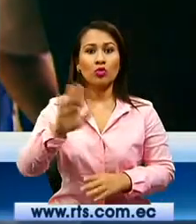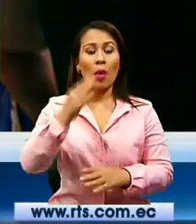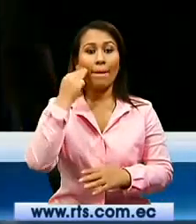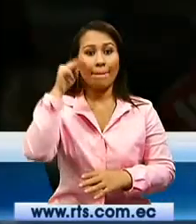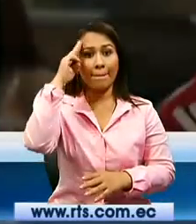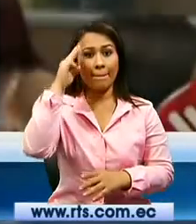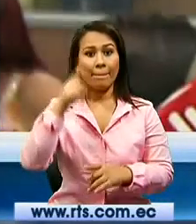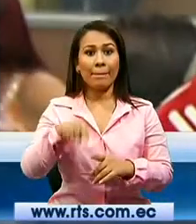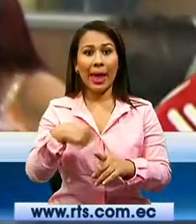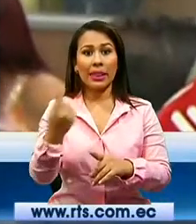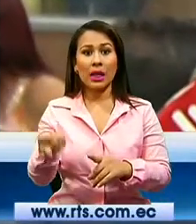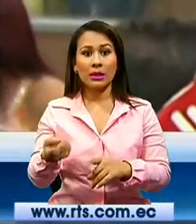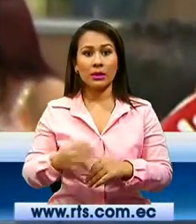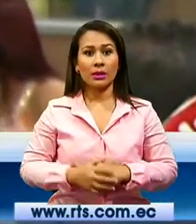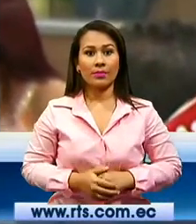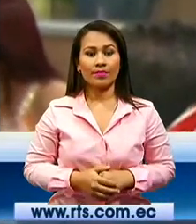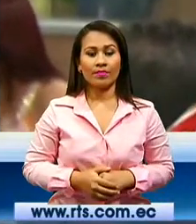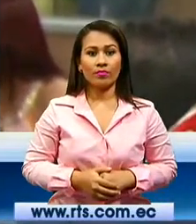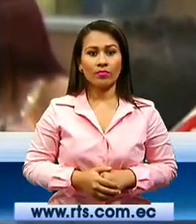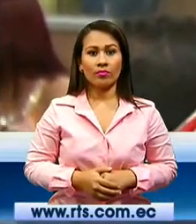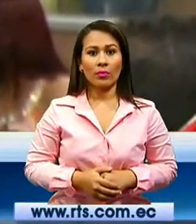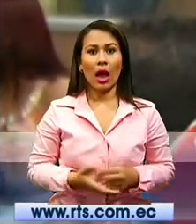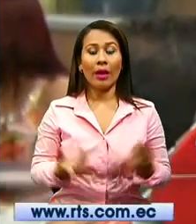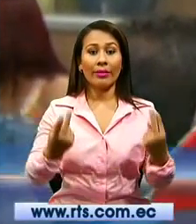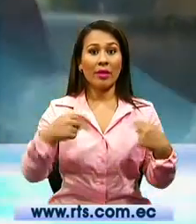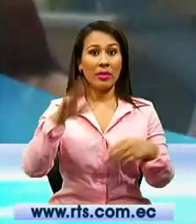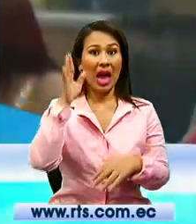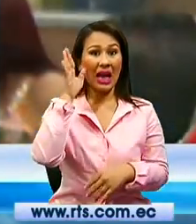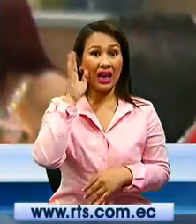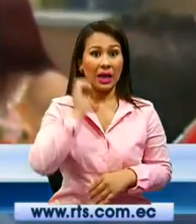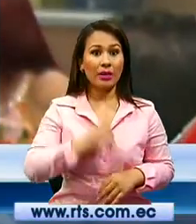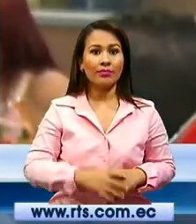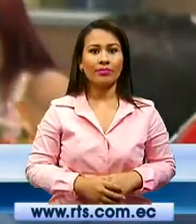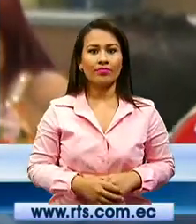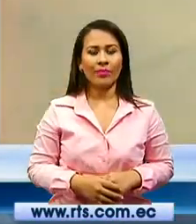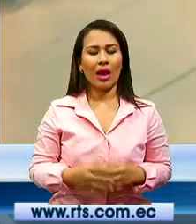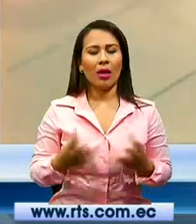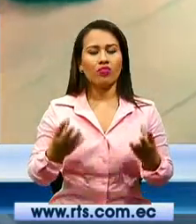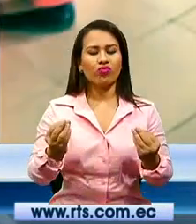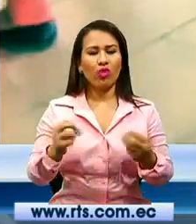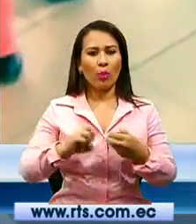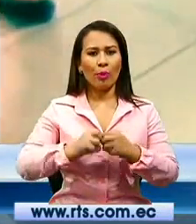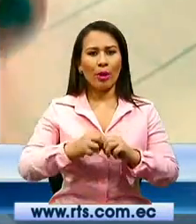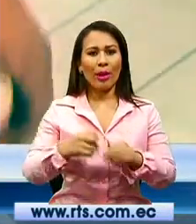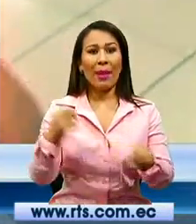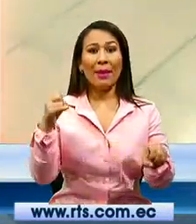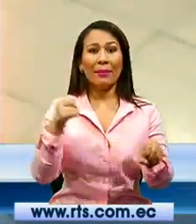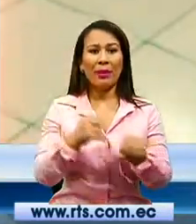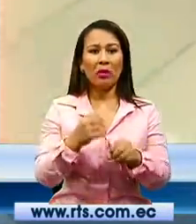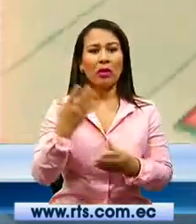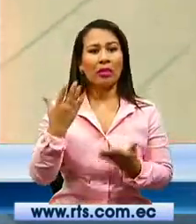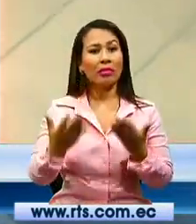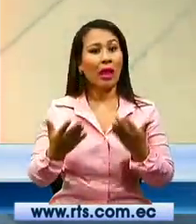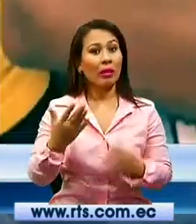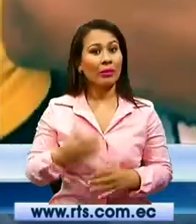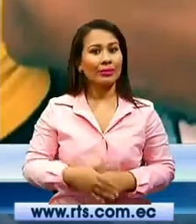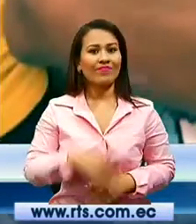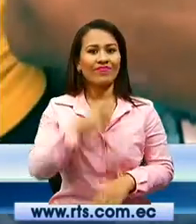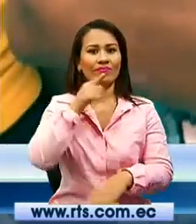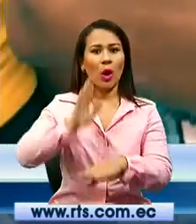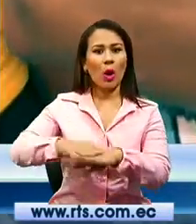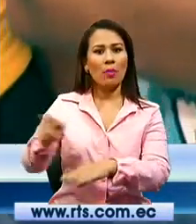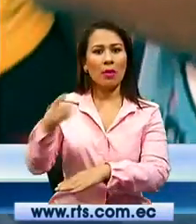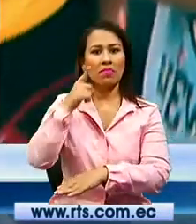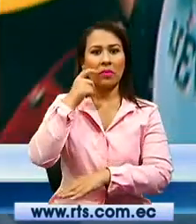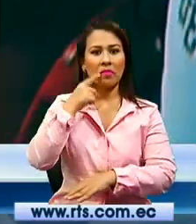madrastra. Y además parece que hay algún tipo de lesiones sexuales. Parece que es el papá. El padre